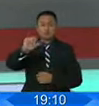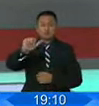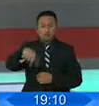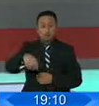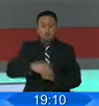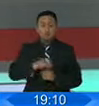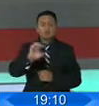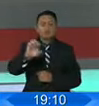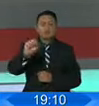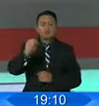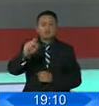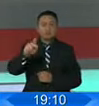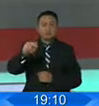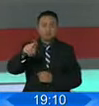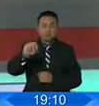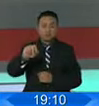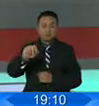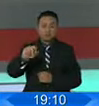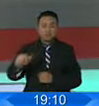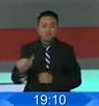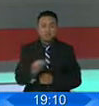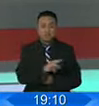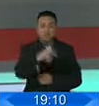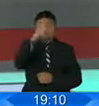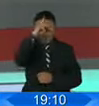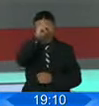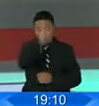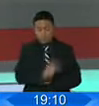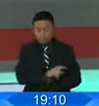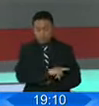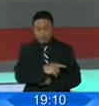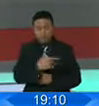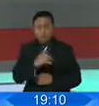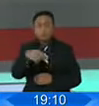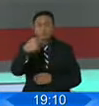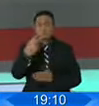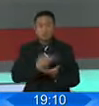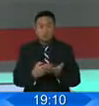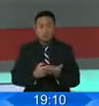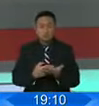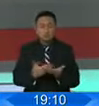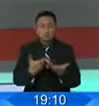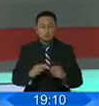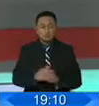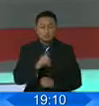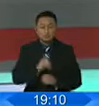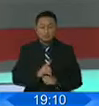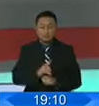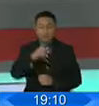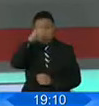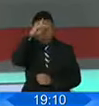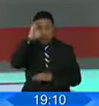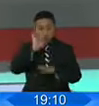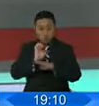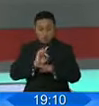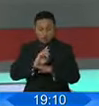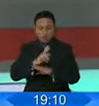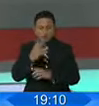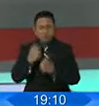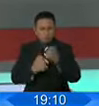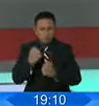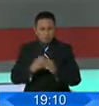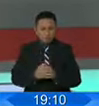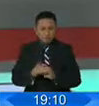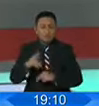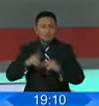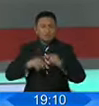homólogo peruano confirmaron que se realizará una reunión en los próximos días para tratar la tensión en la zona fronteriza entre ambos países. Espinosa aseguró